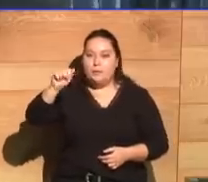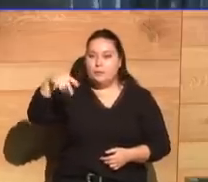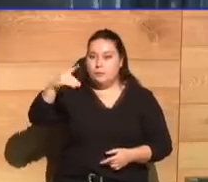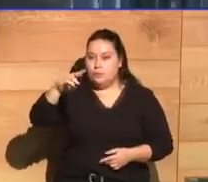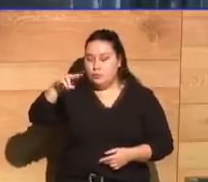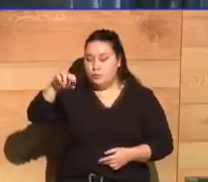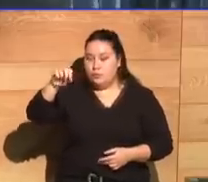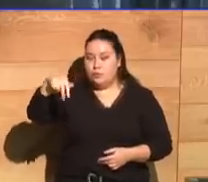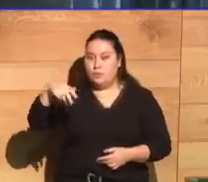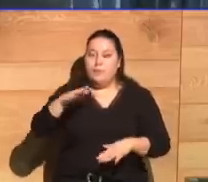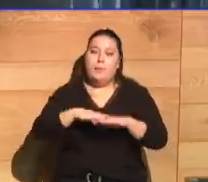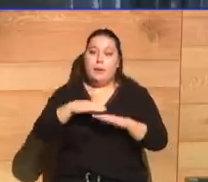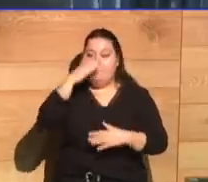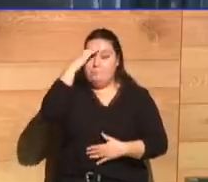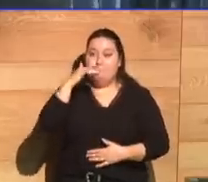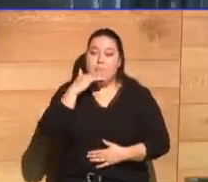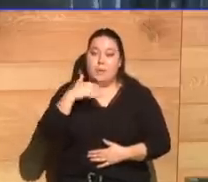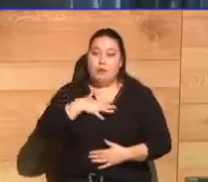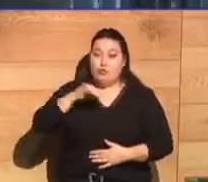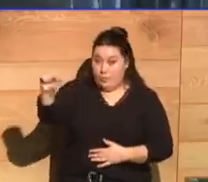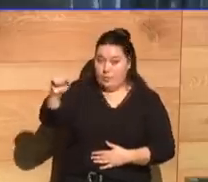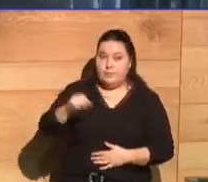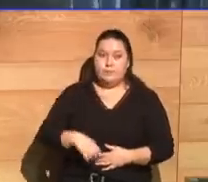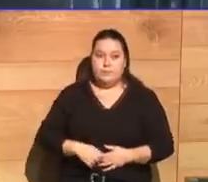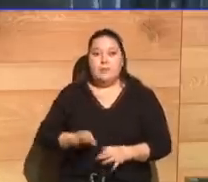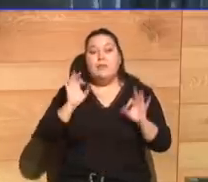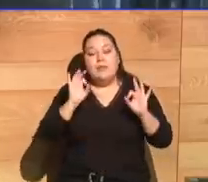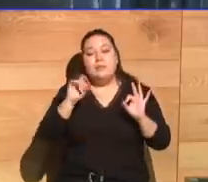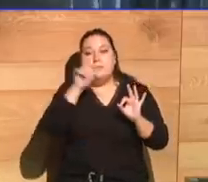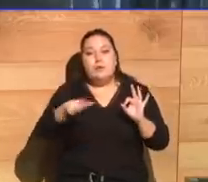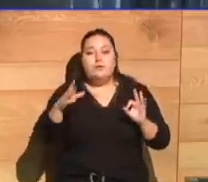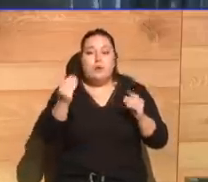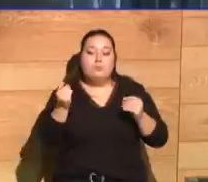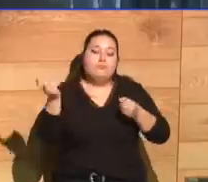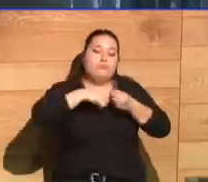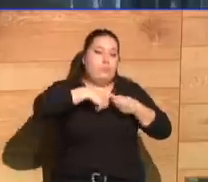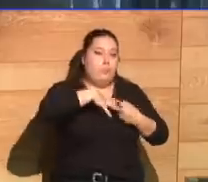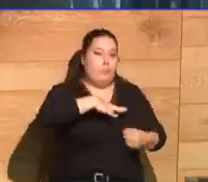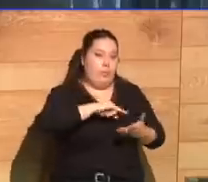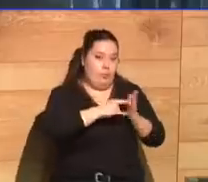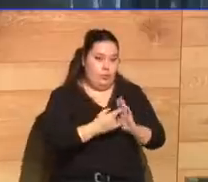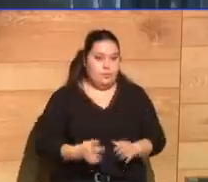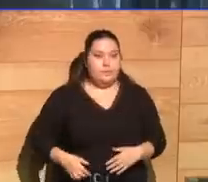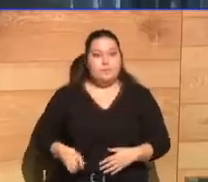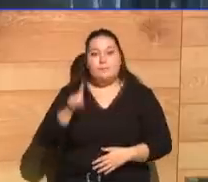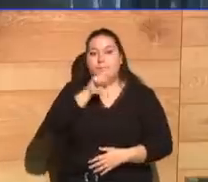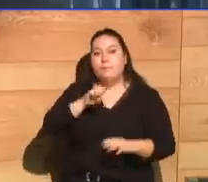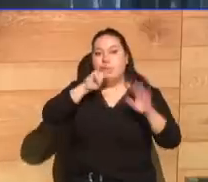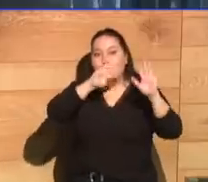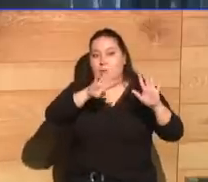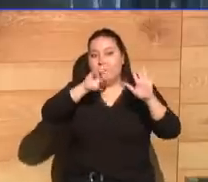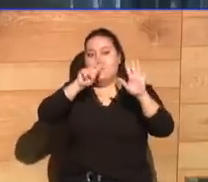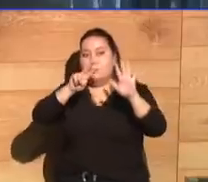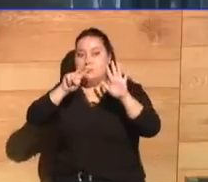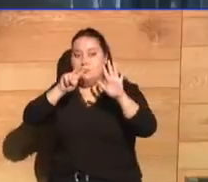Brando para hacer el padre de Superman. Y entonces mucha gente se sumará a este proyecto. Hay que recordar que Marlon Brando, en 1977, que es